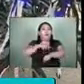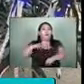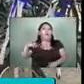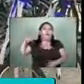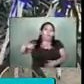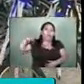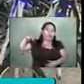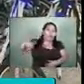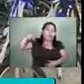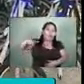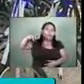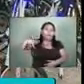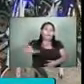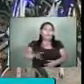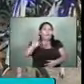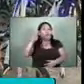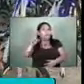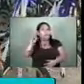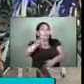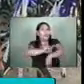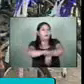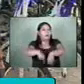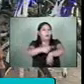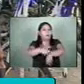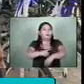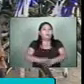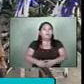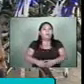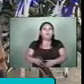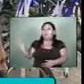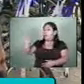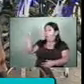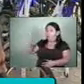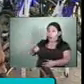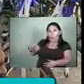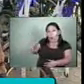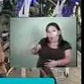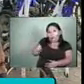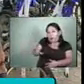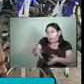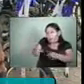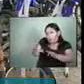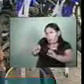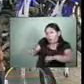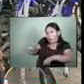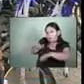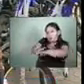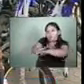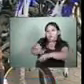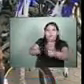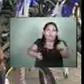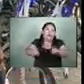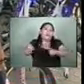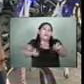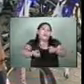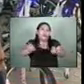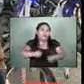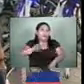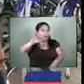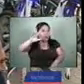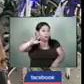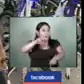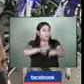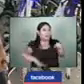caminamos una hora. ¿Hay otro método de transporte? Sí, carros, pero ganan tres